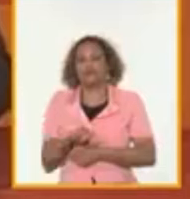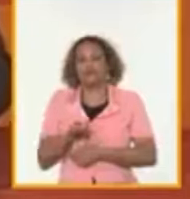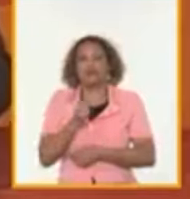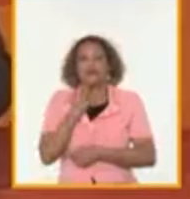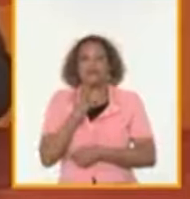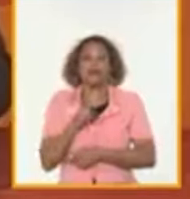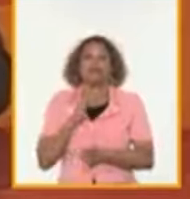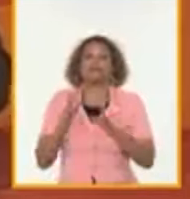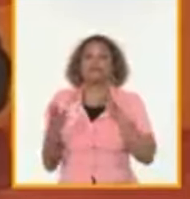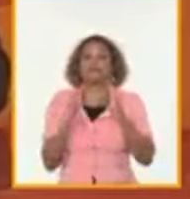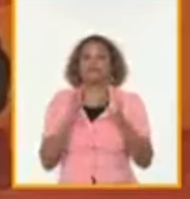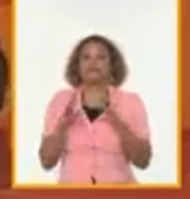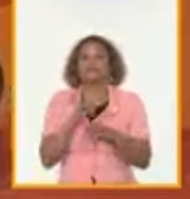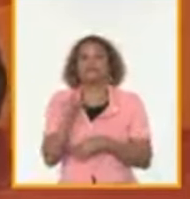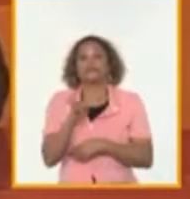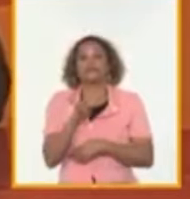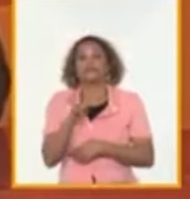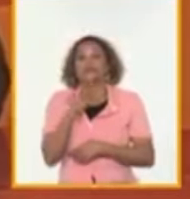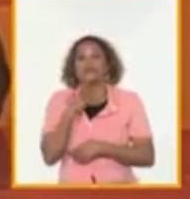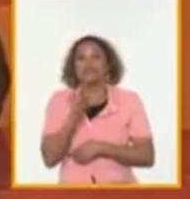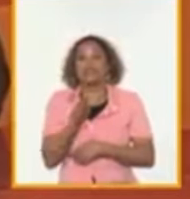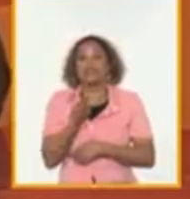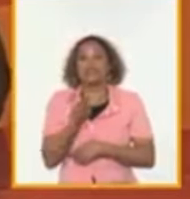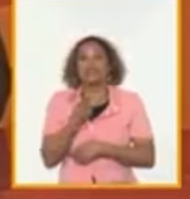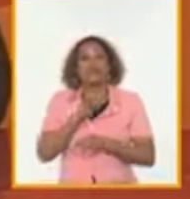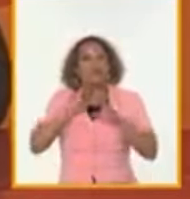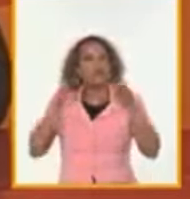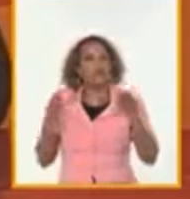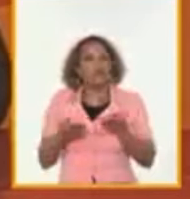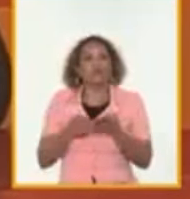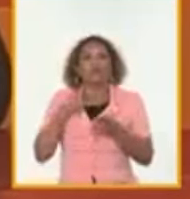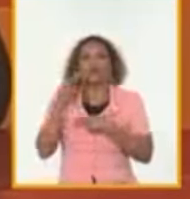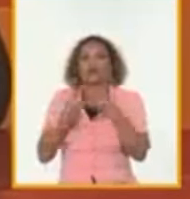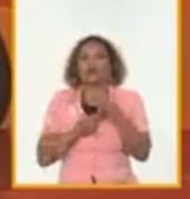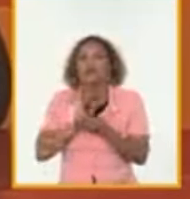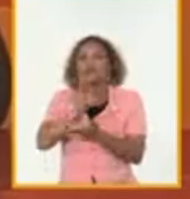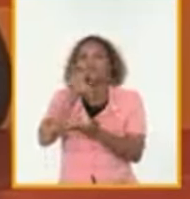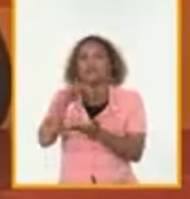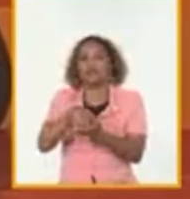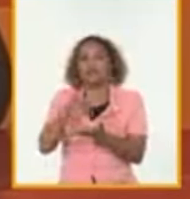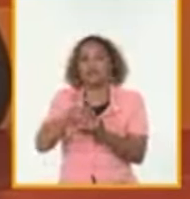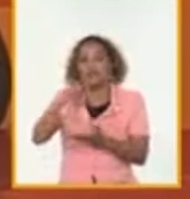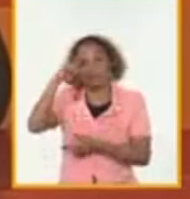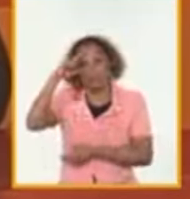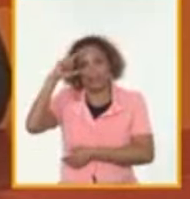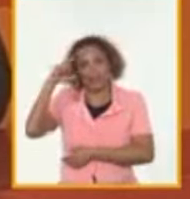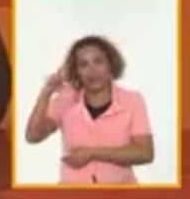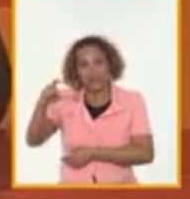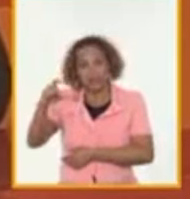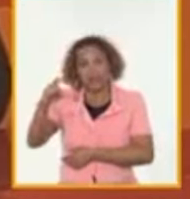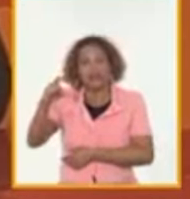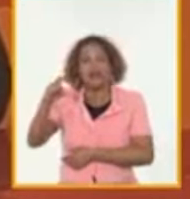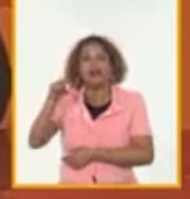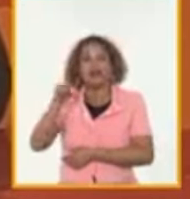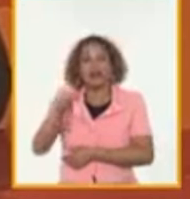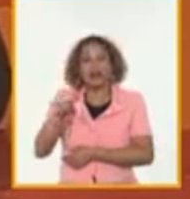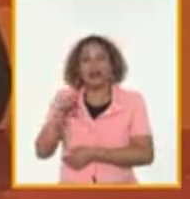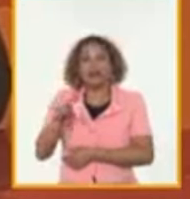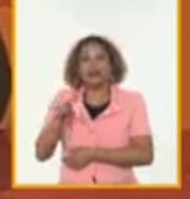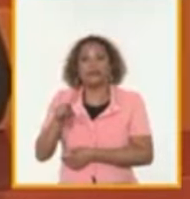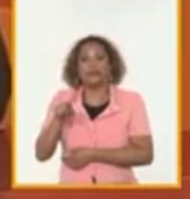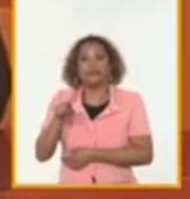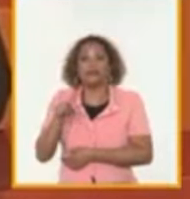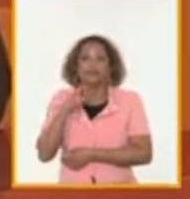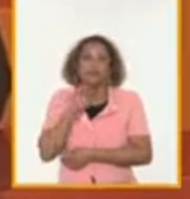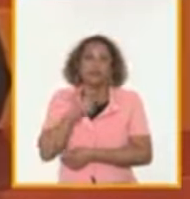parte también de ese acervo que tiene en la ciudad de Santa Clara pues uno de sus pudiéramos